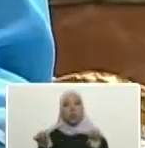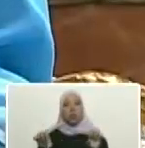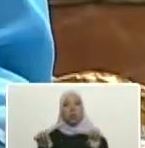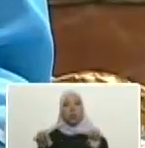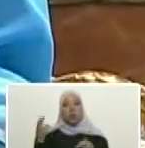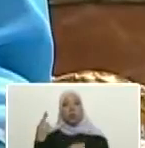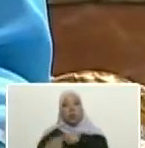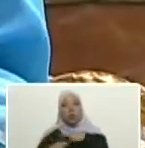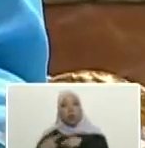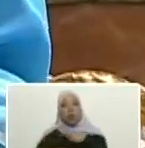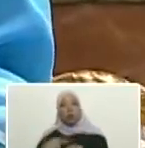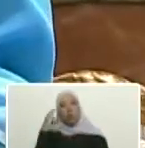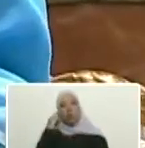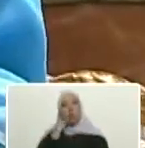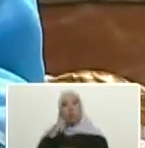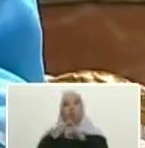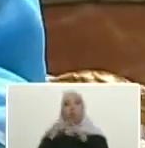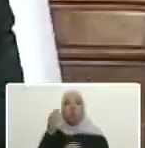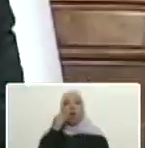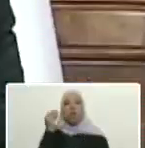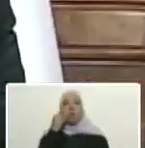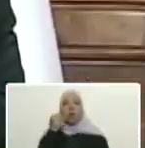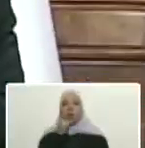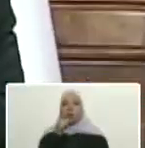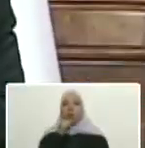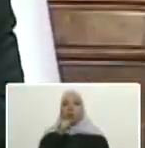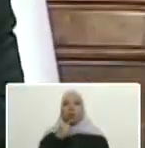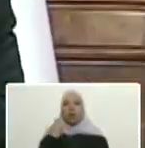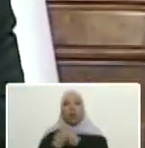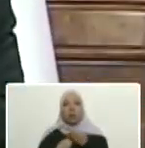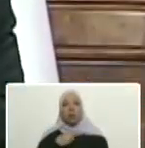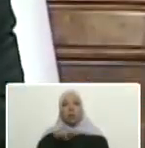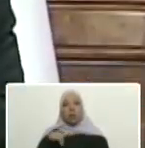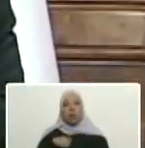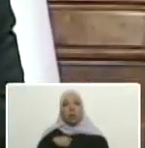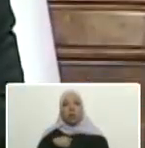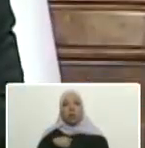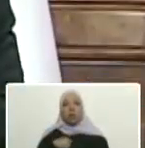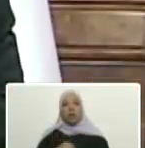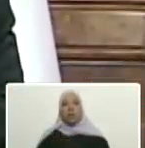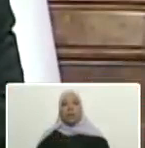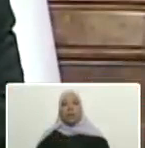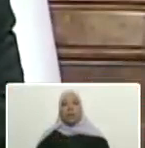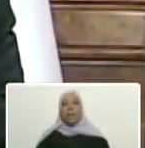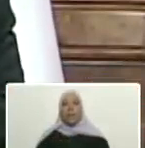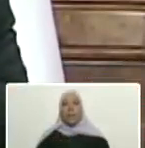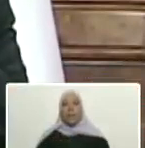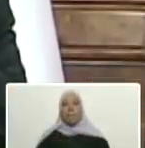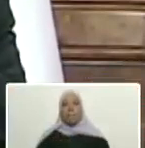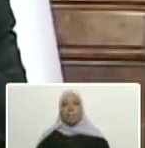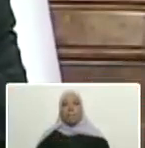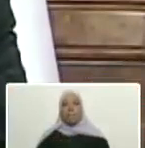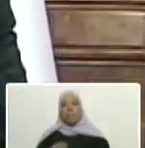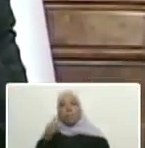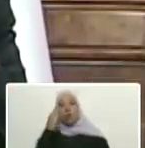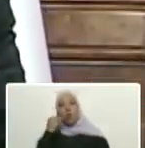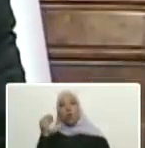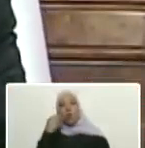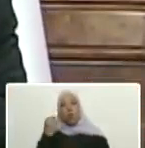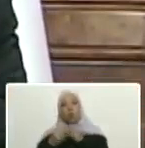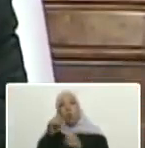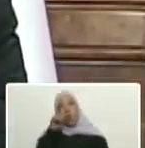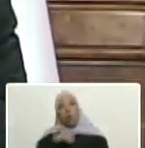la Revolución Bolivariana, toda la experiencia pedagógica con la experiencia que ustedes con el